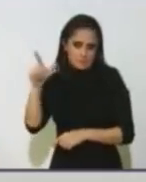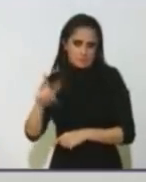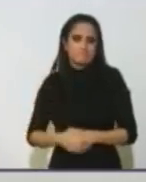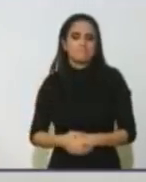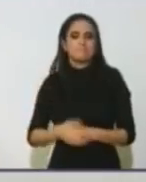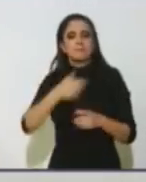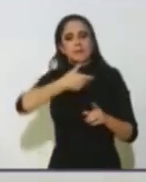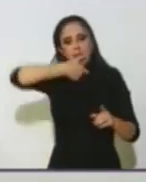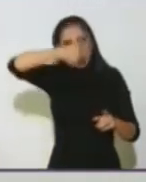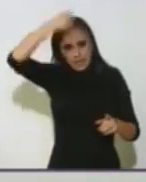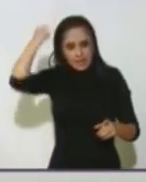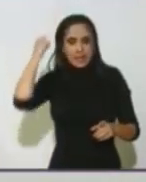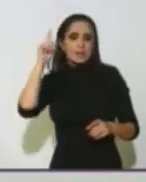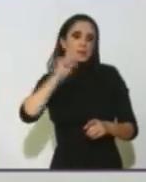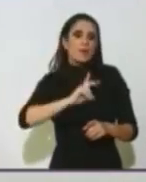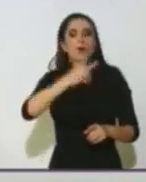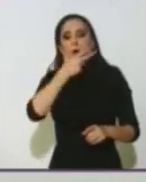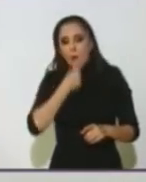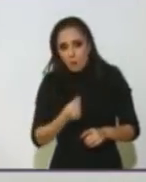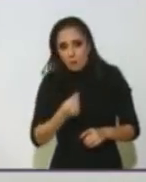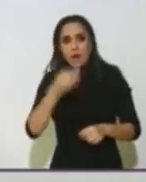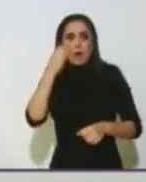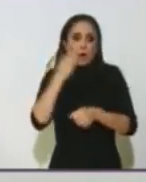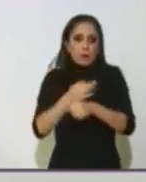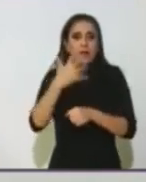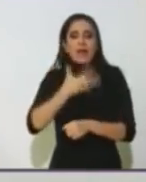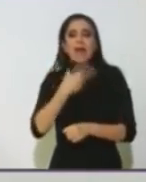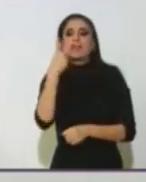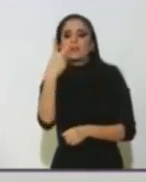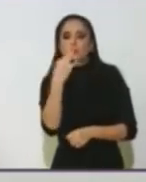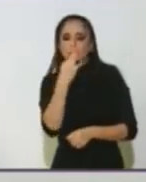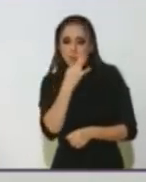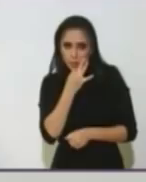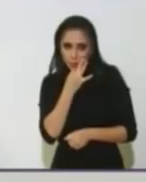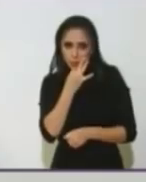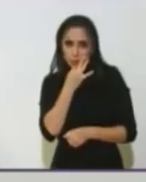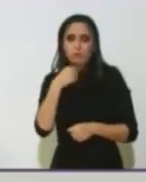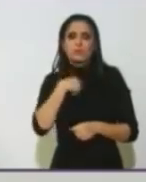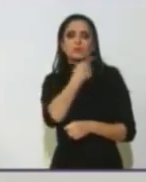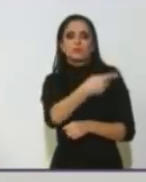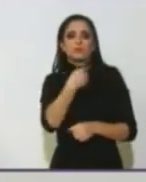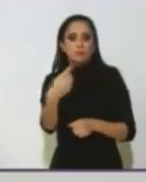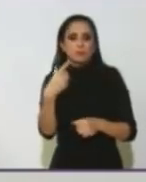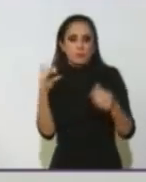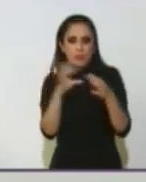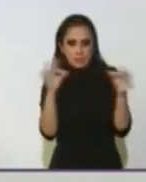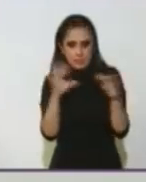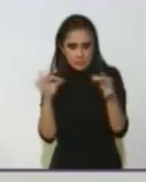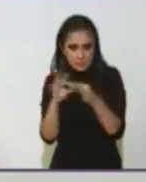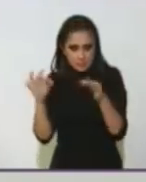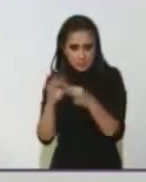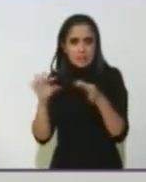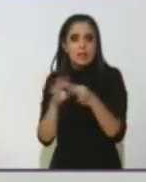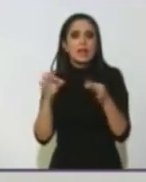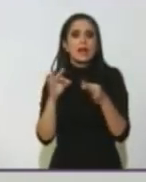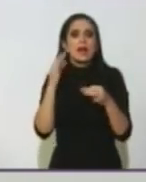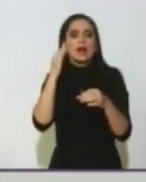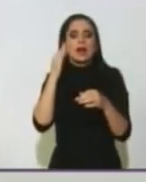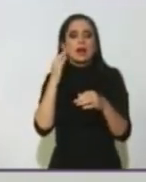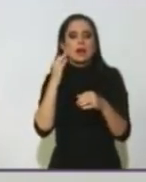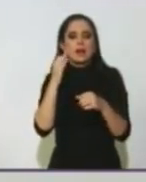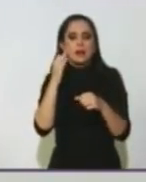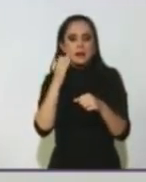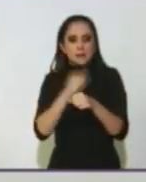candidatas candidatos tenemos este a continuación dos minutos antes de que estoy el movimiento